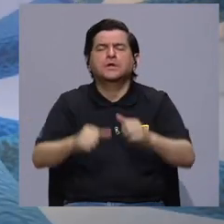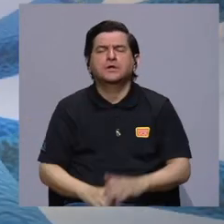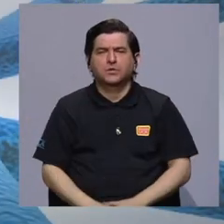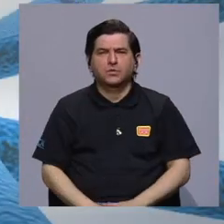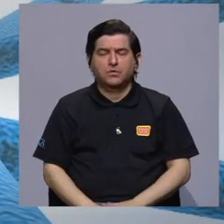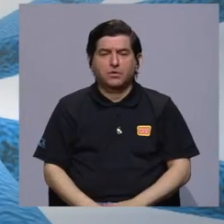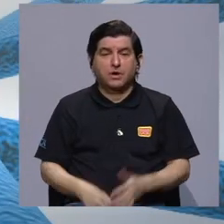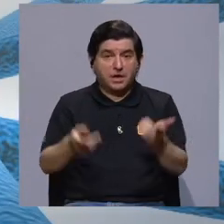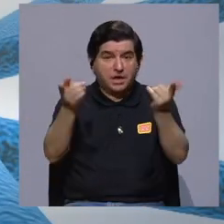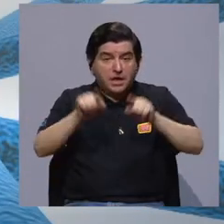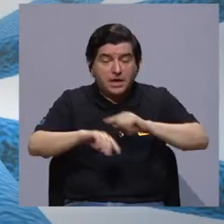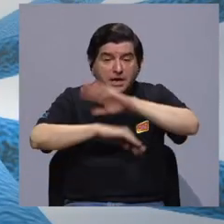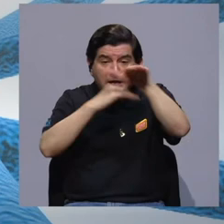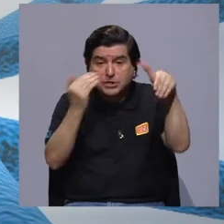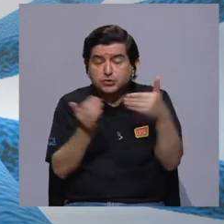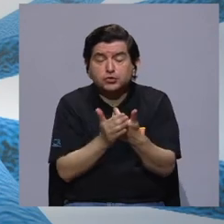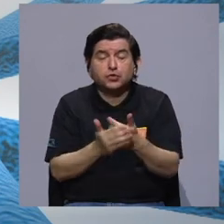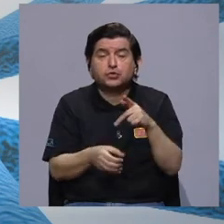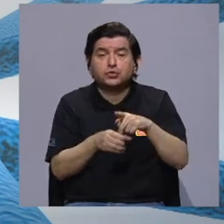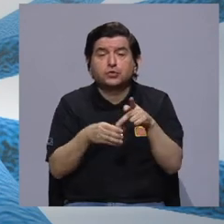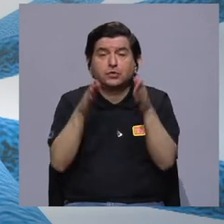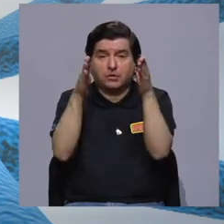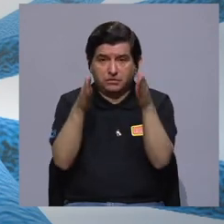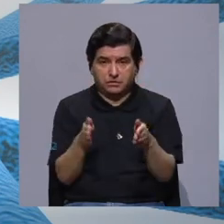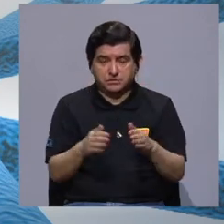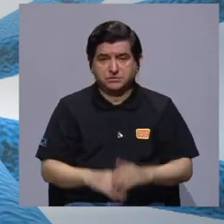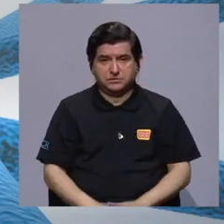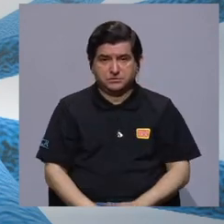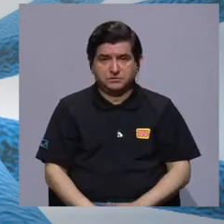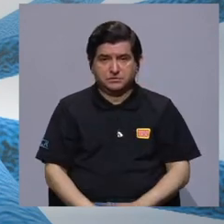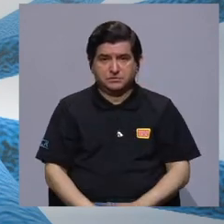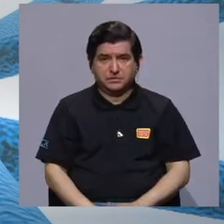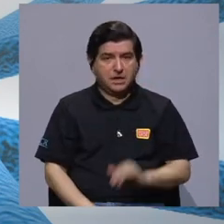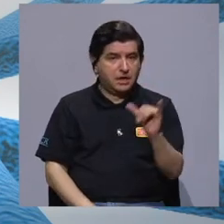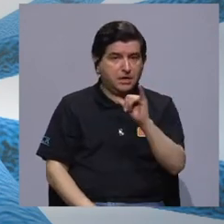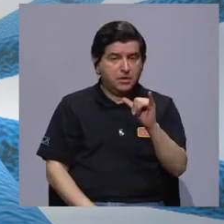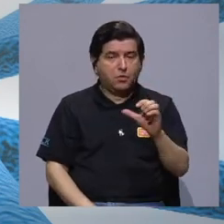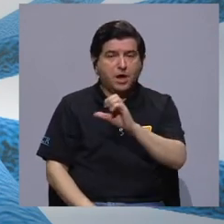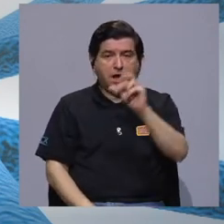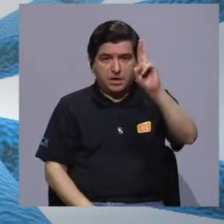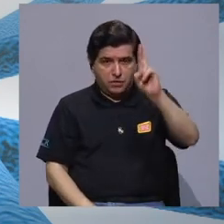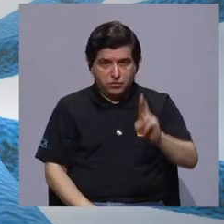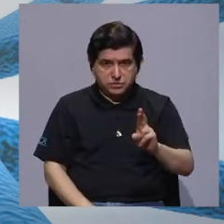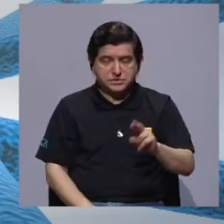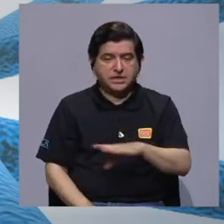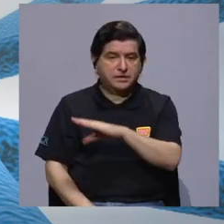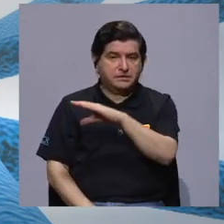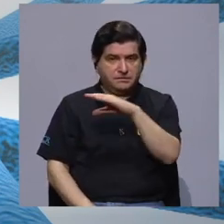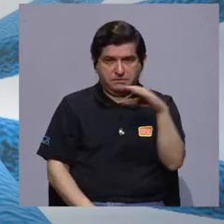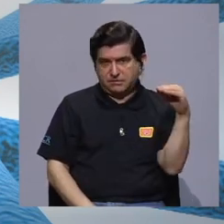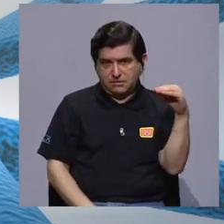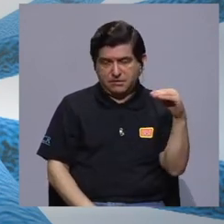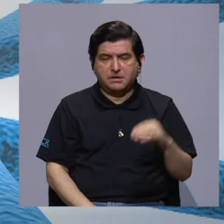y el esfuerzo de todos los involucrados, tanto de Costa Rica